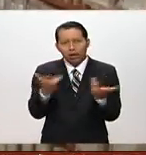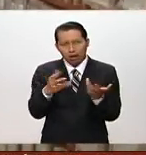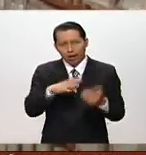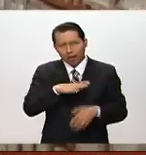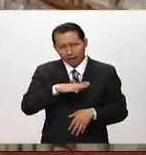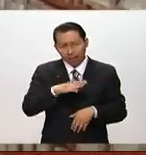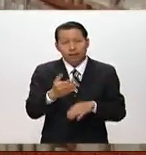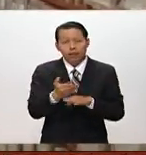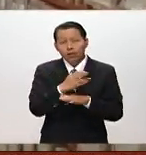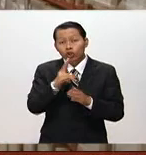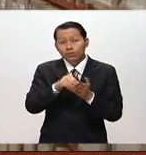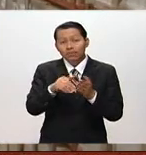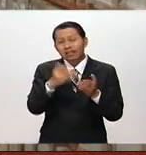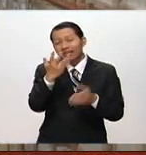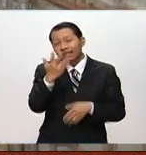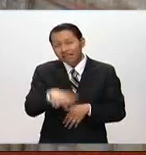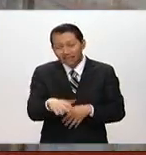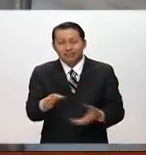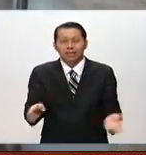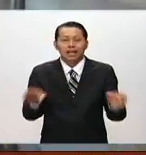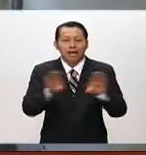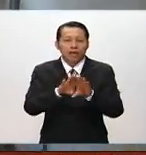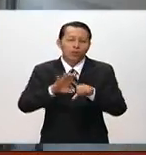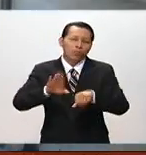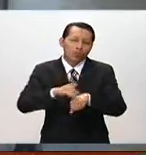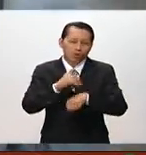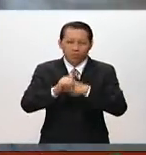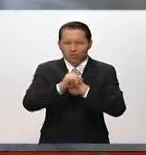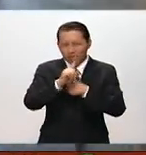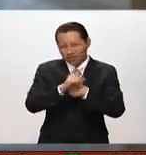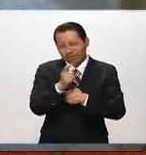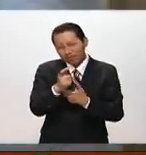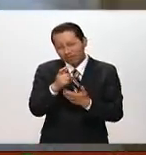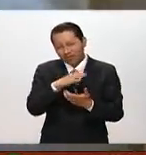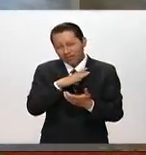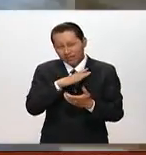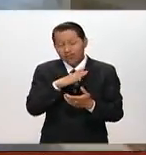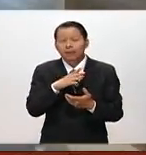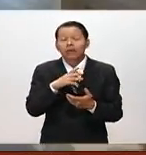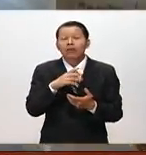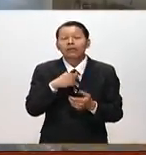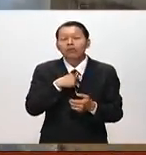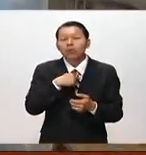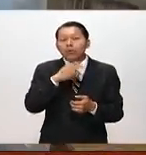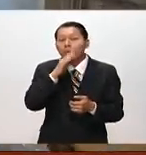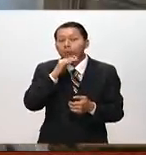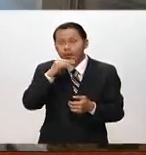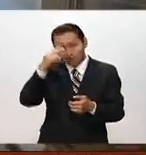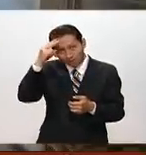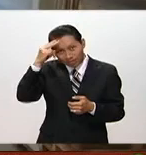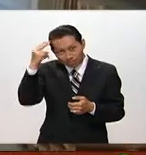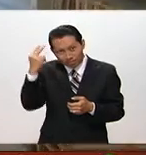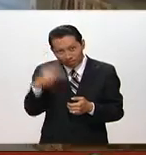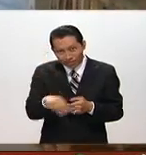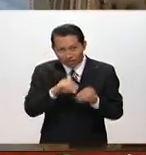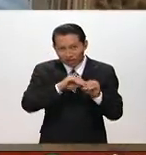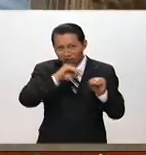el 2010 cierran por cuestión de la inseguridad. Yo no puedo irme a México o crecer con ellos a